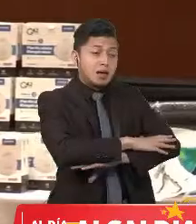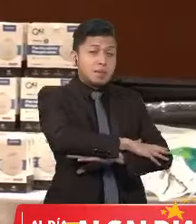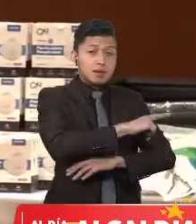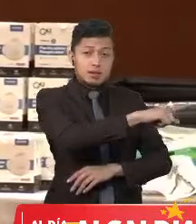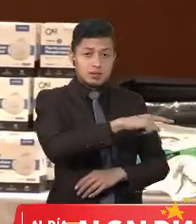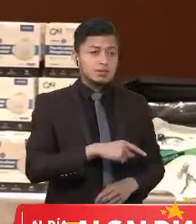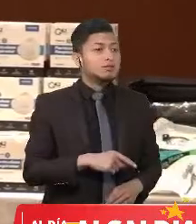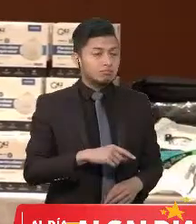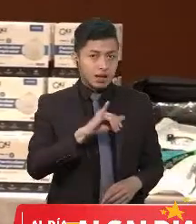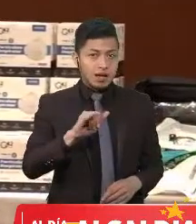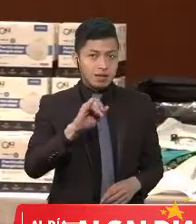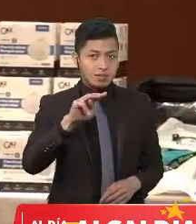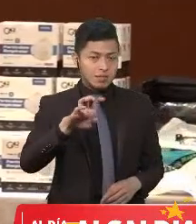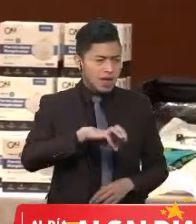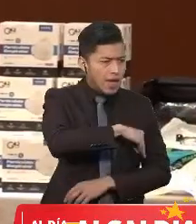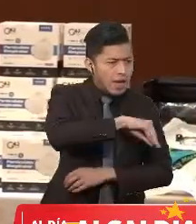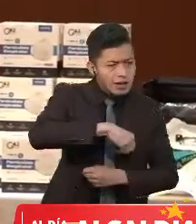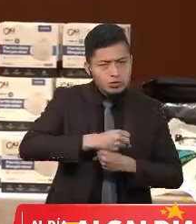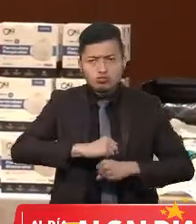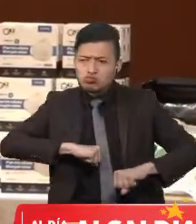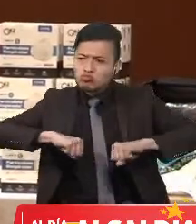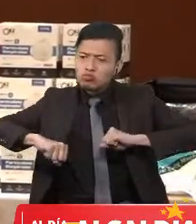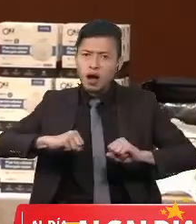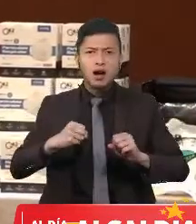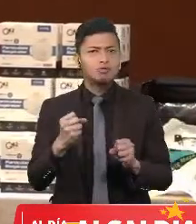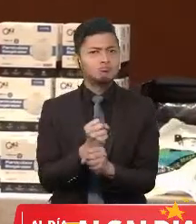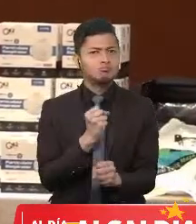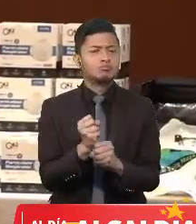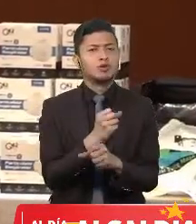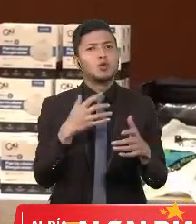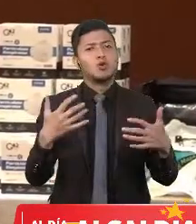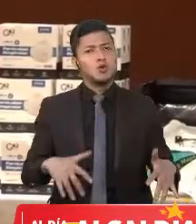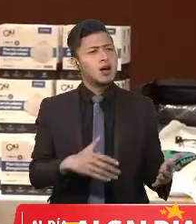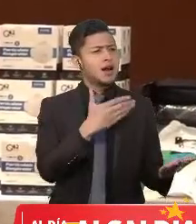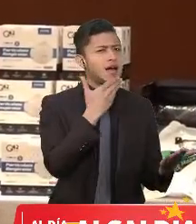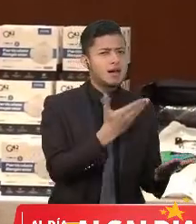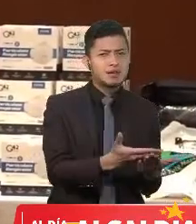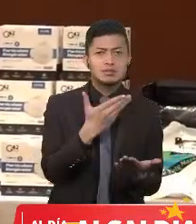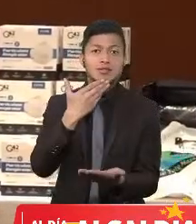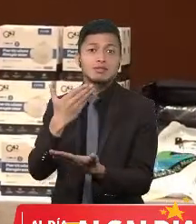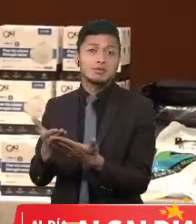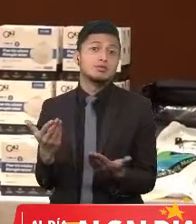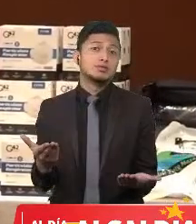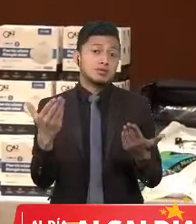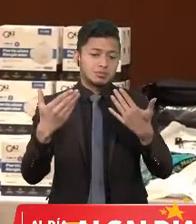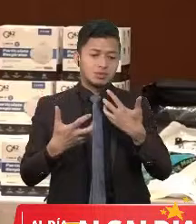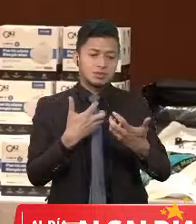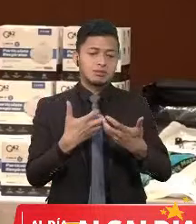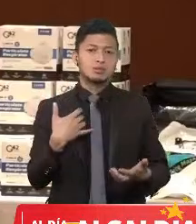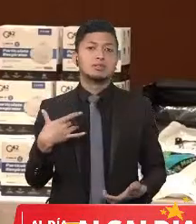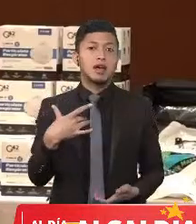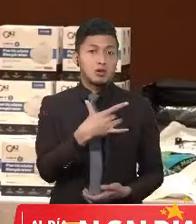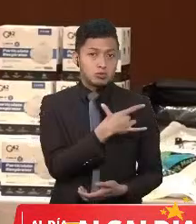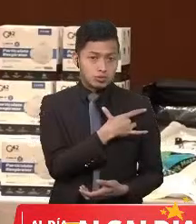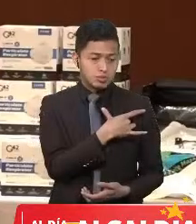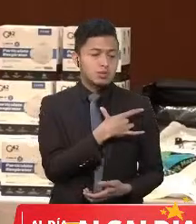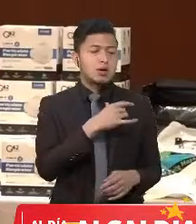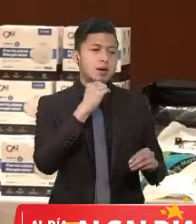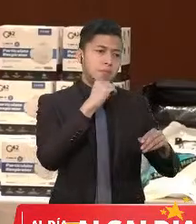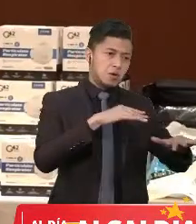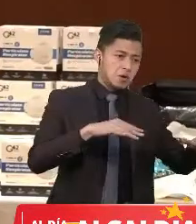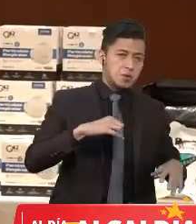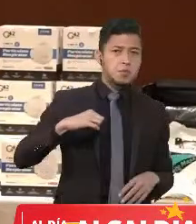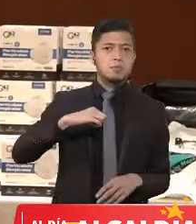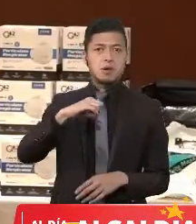determinante en esta labor. Sabemos que esto beneficiará a todo el sistema de salud público y privado, y podremos